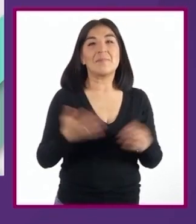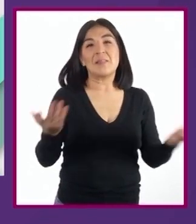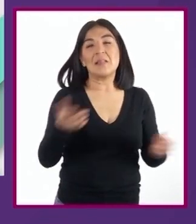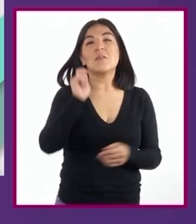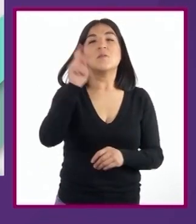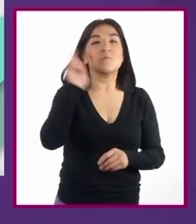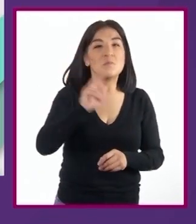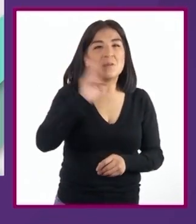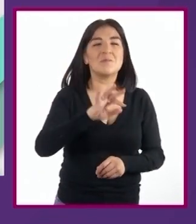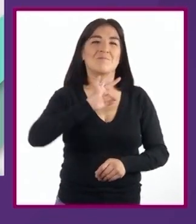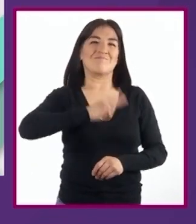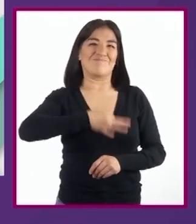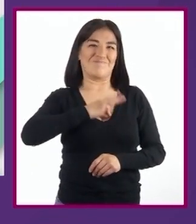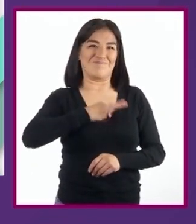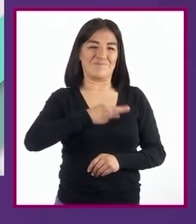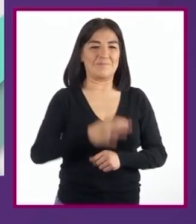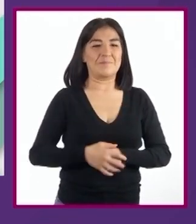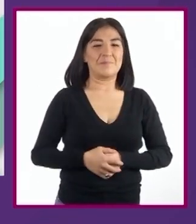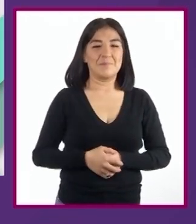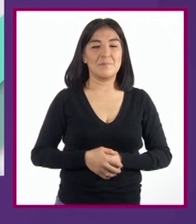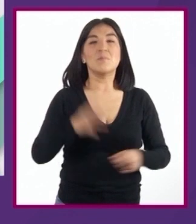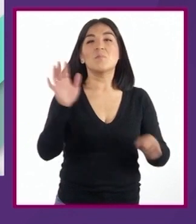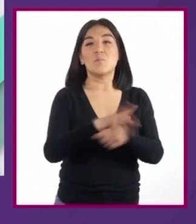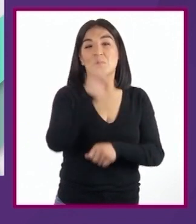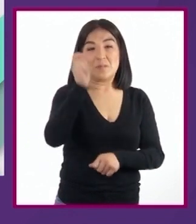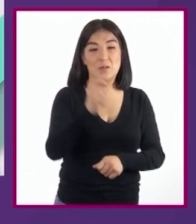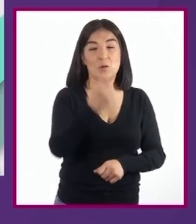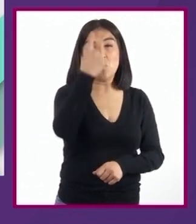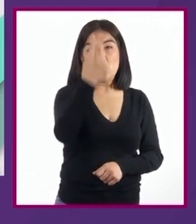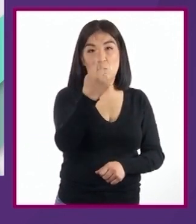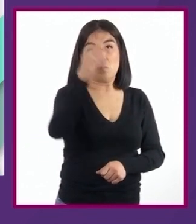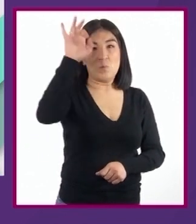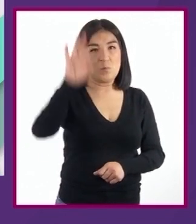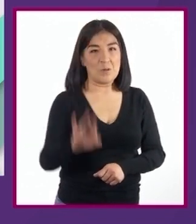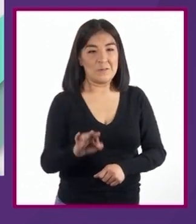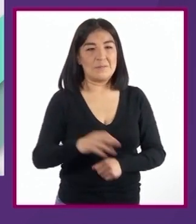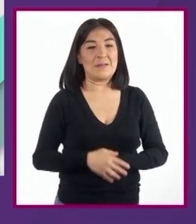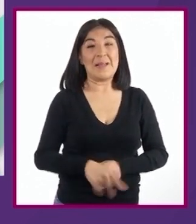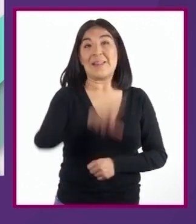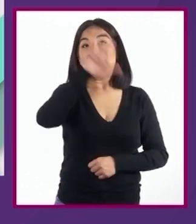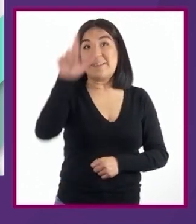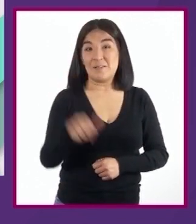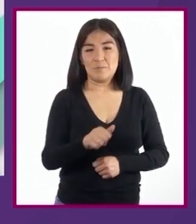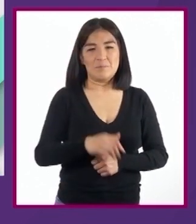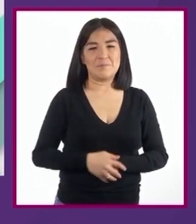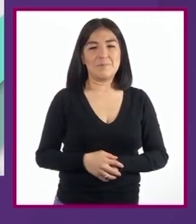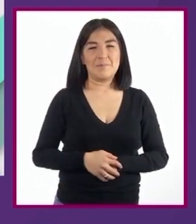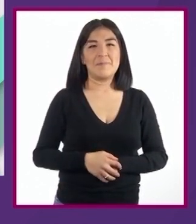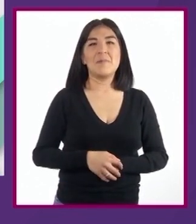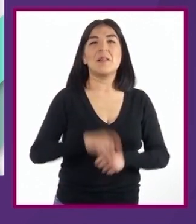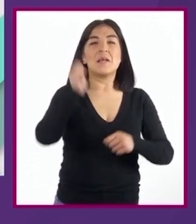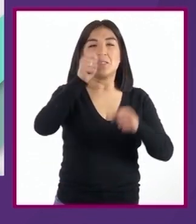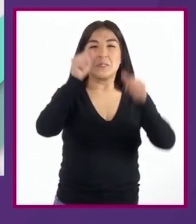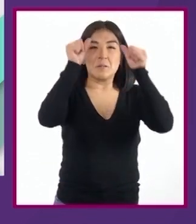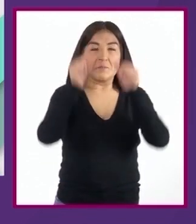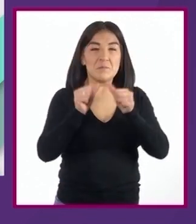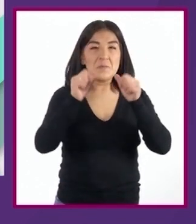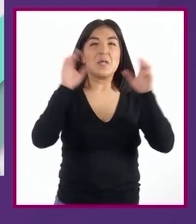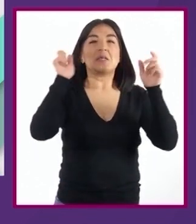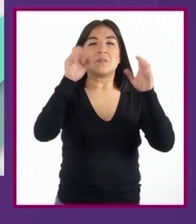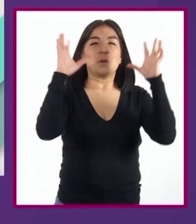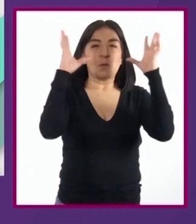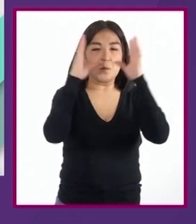la de desarrollar una infección, al ser del 1%. Después, la pérdida de visión con